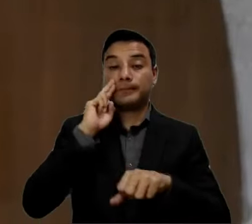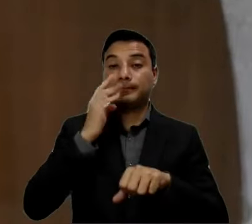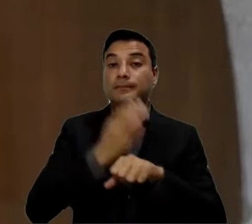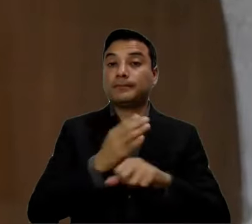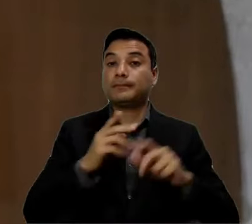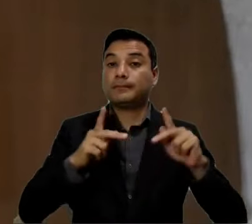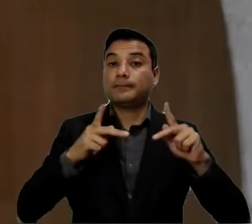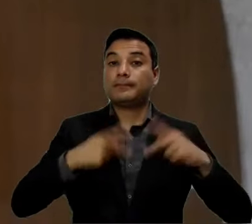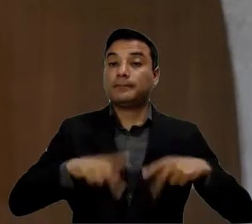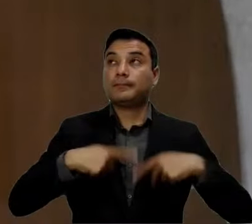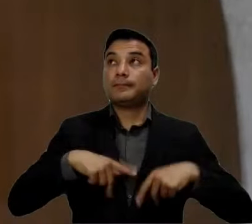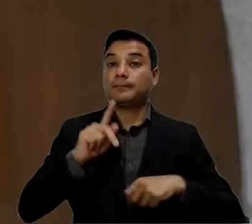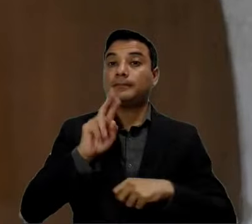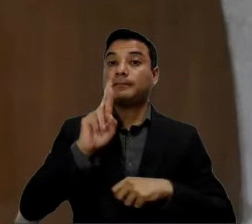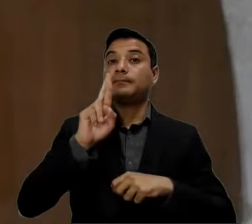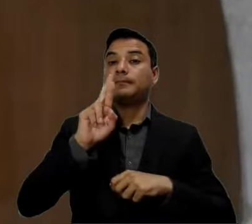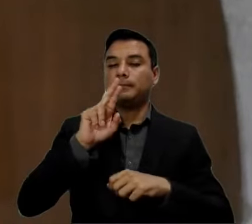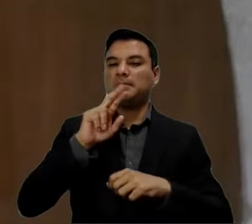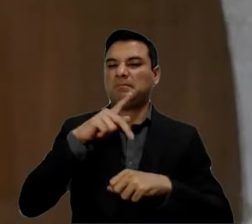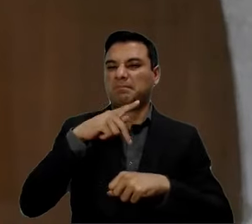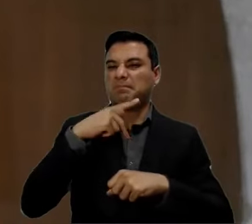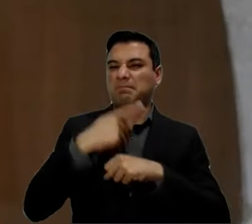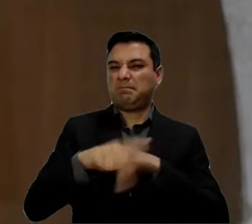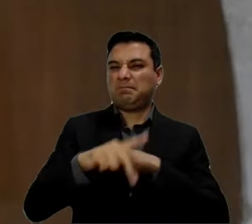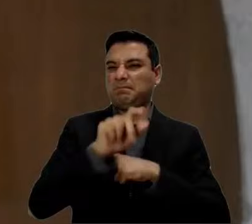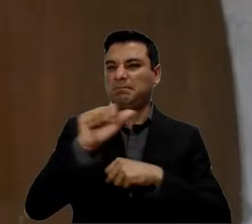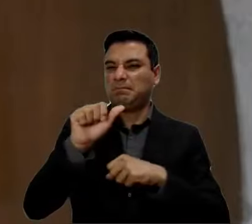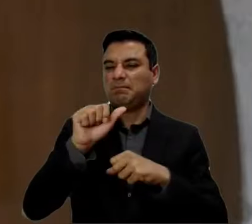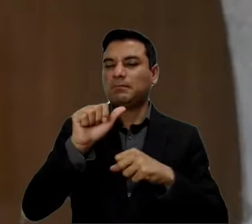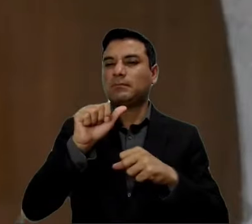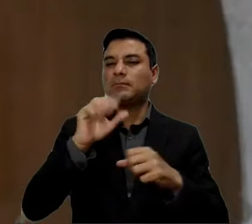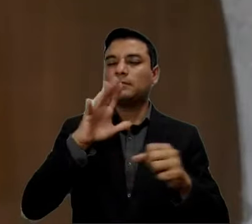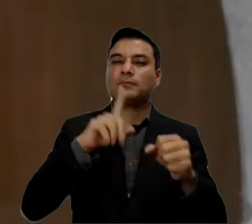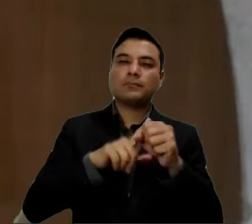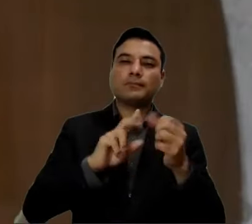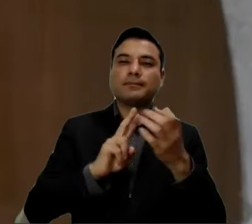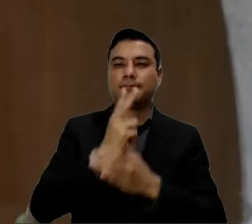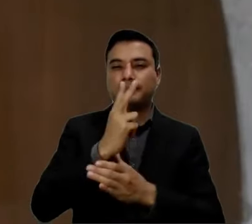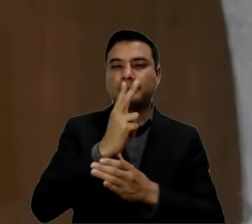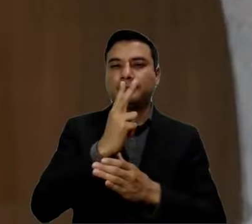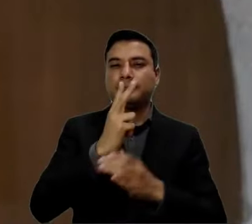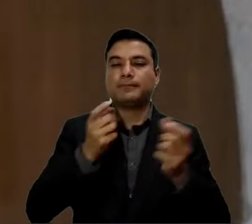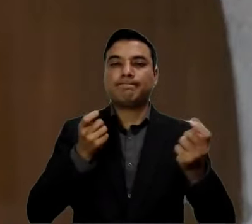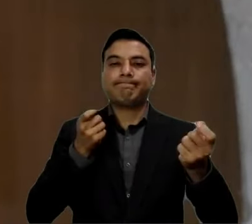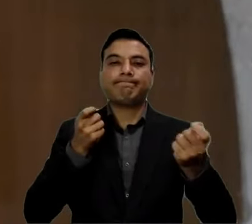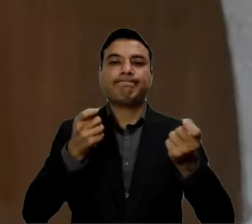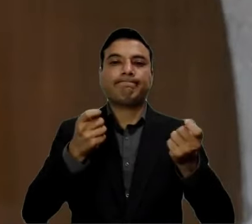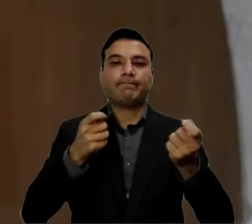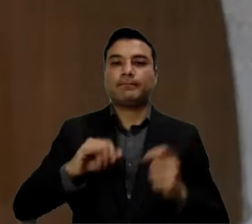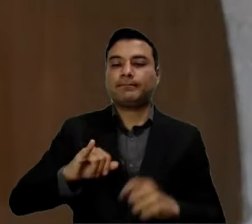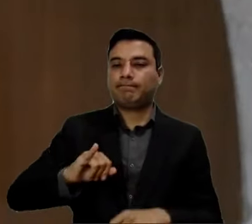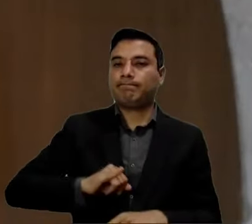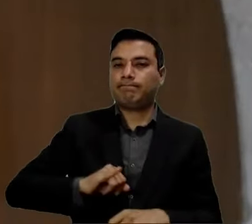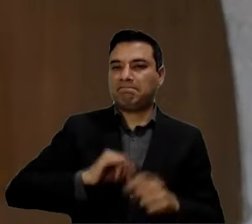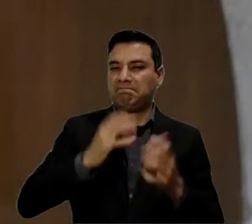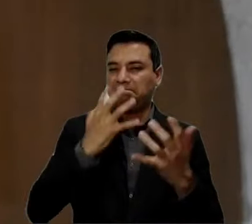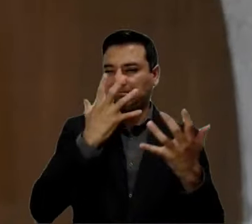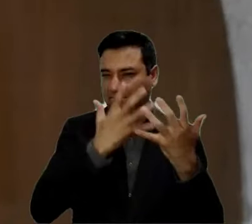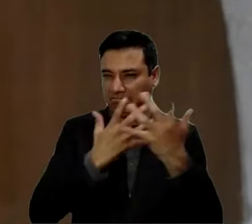civil por el daño y deterioro de la biodiversidad y la regulación de los intereses